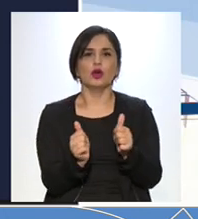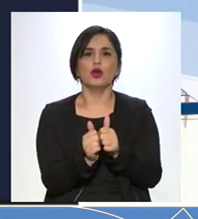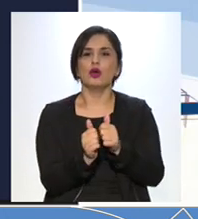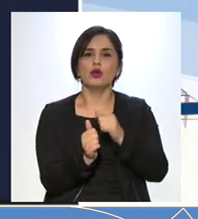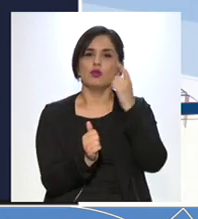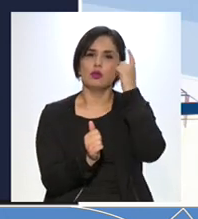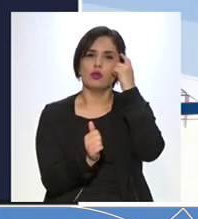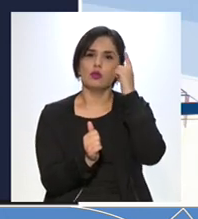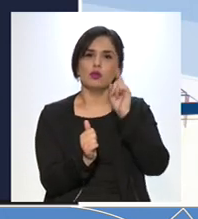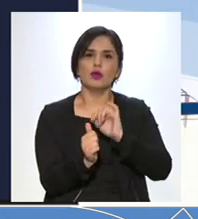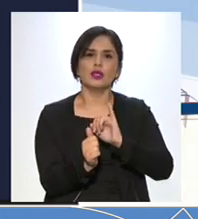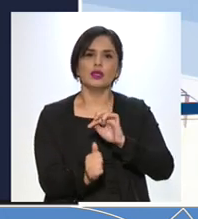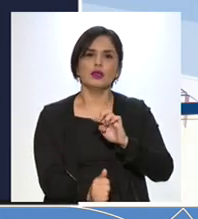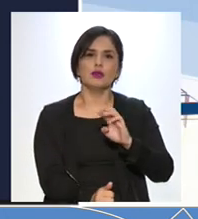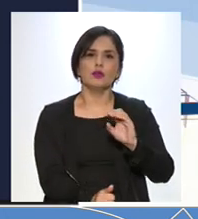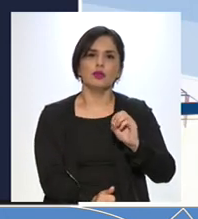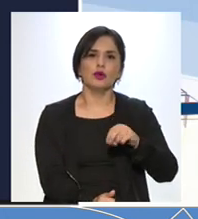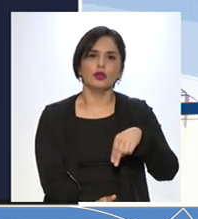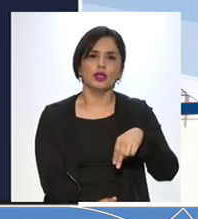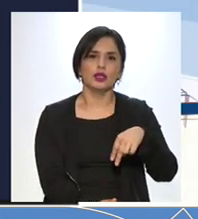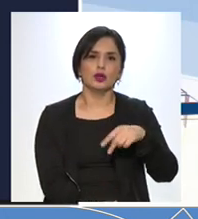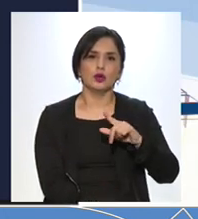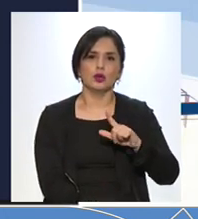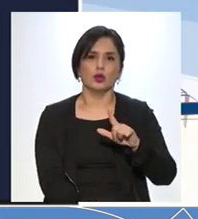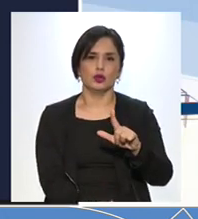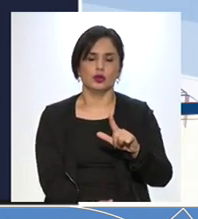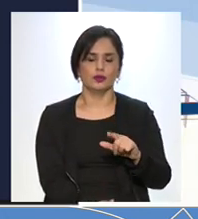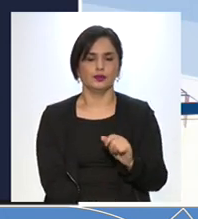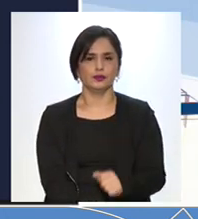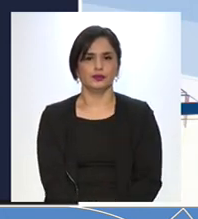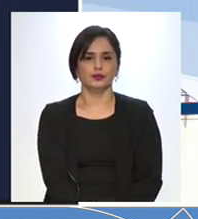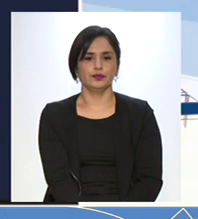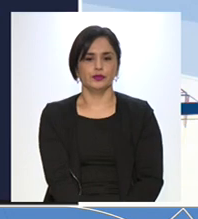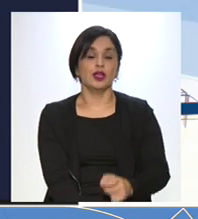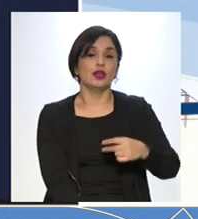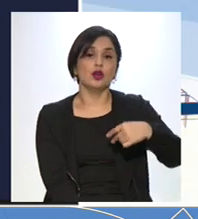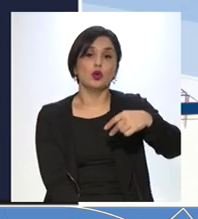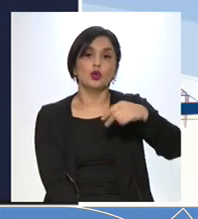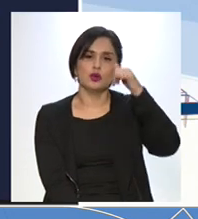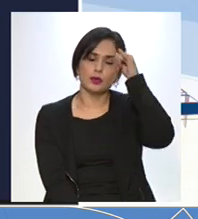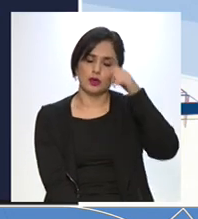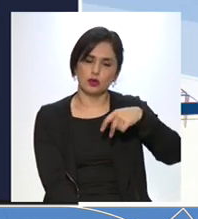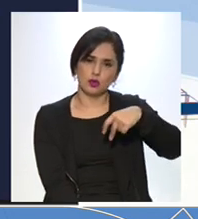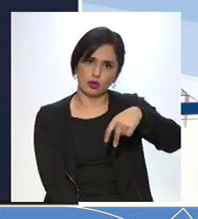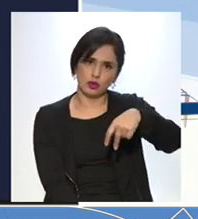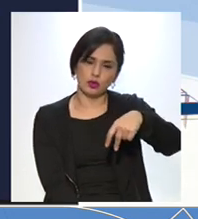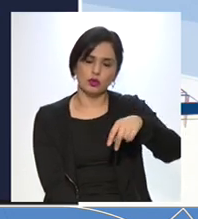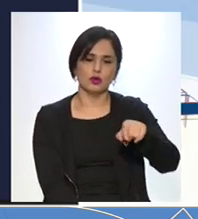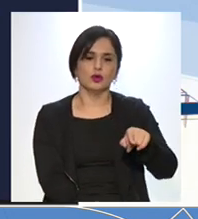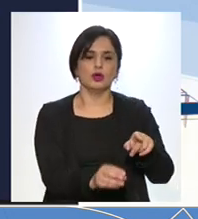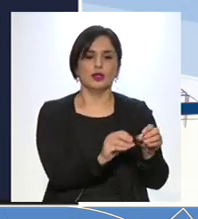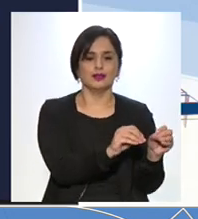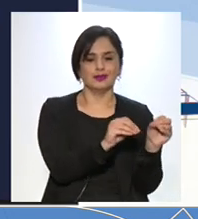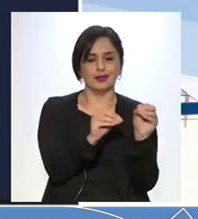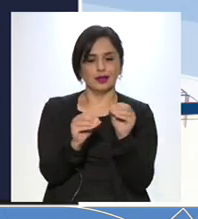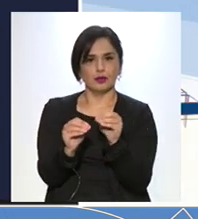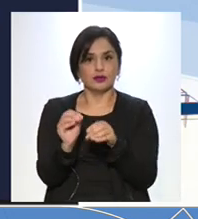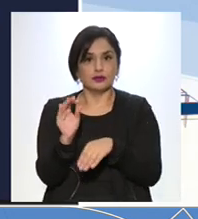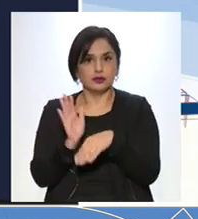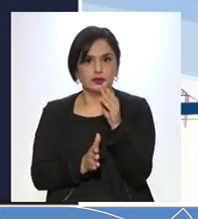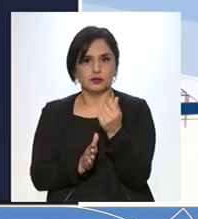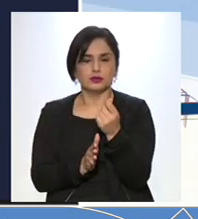proyecciones del IPOM de junio. El carácter idiosincrático de la depreciación del peso lleva a que su traspaso a la inflación sea